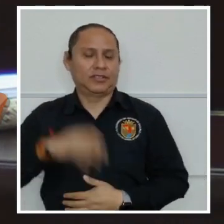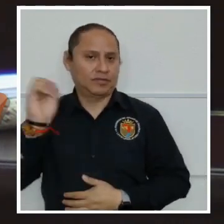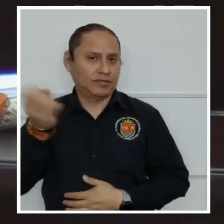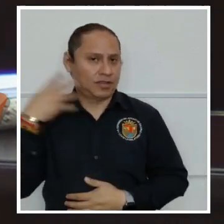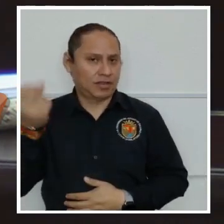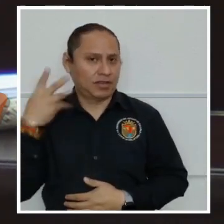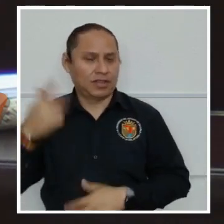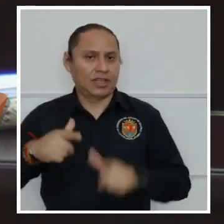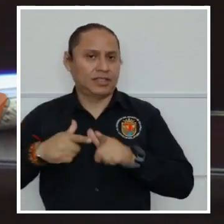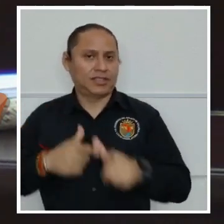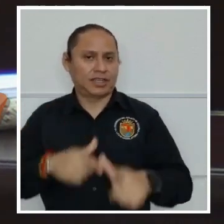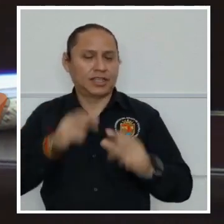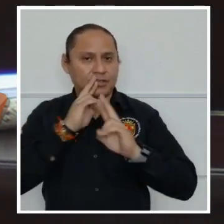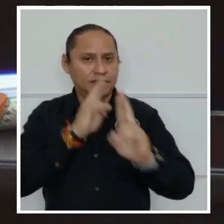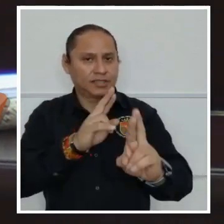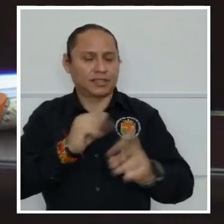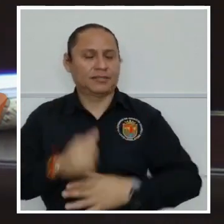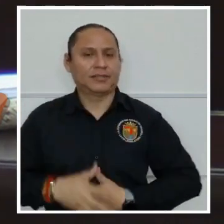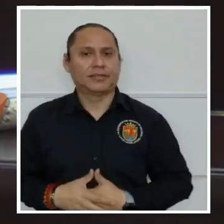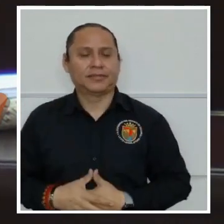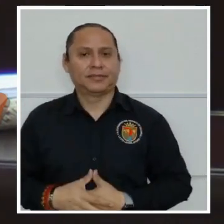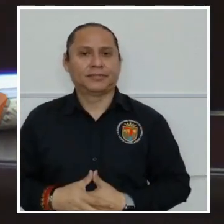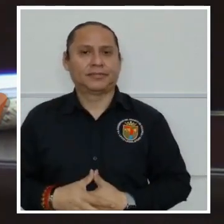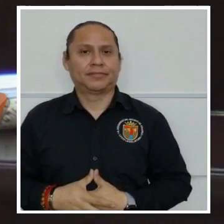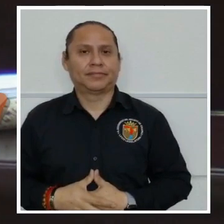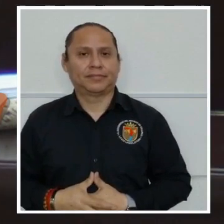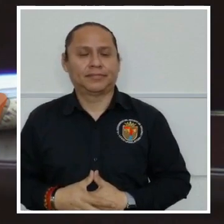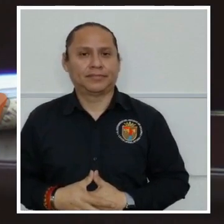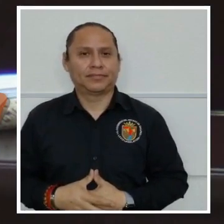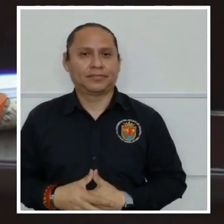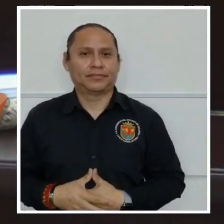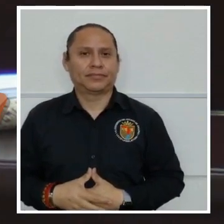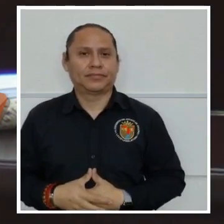Honorable Asamblea el siguiente dictamen.